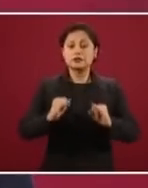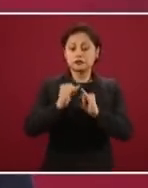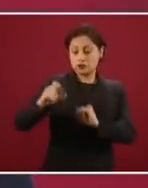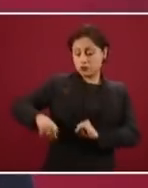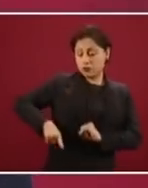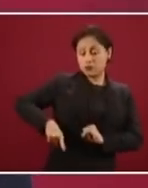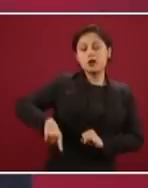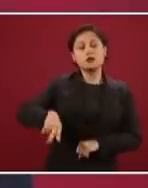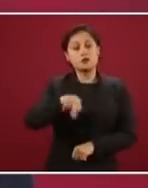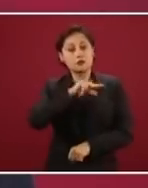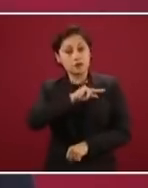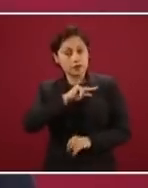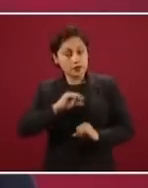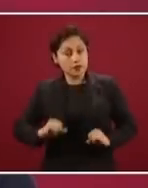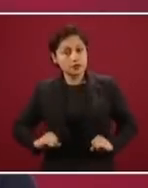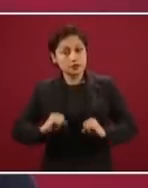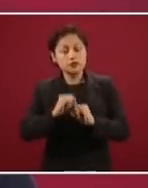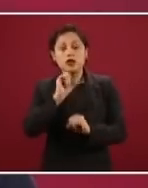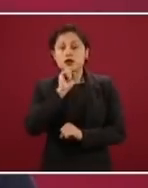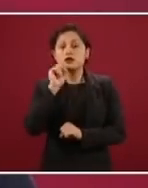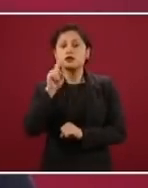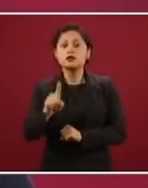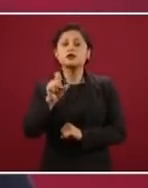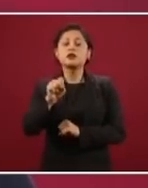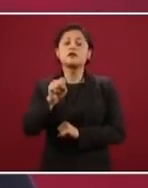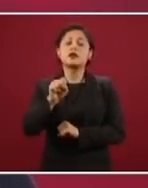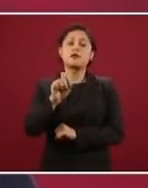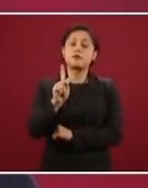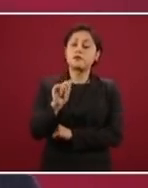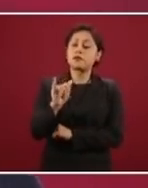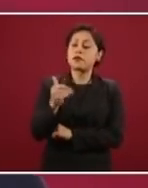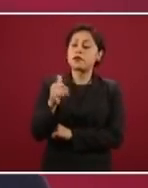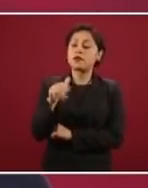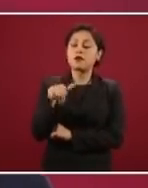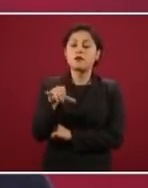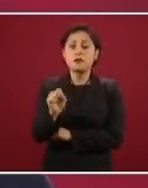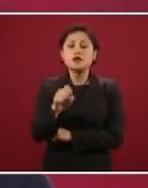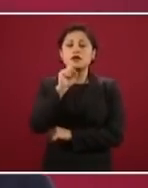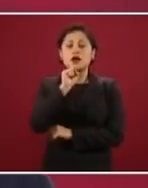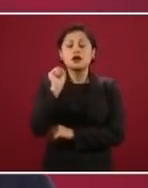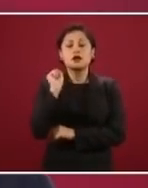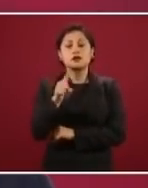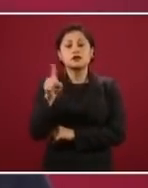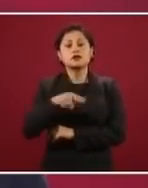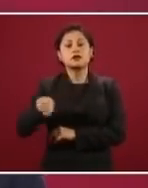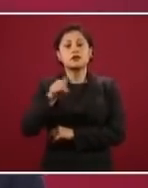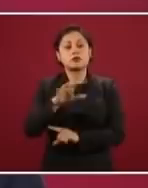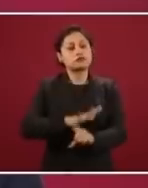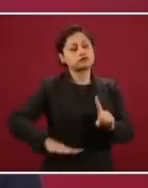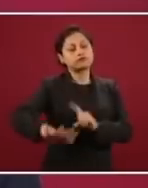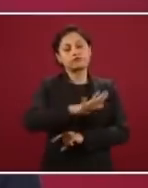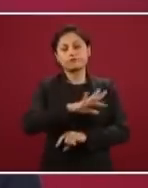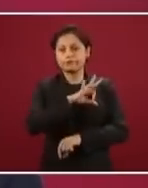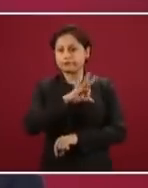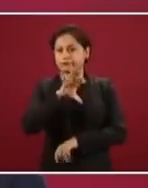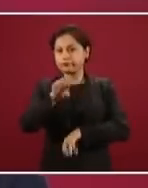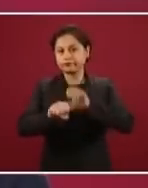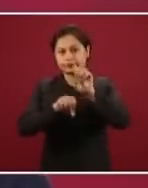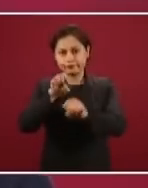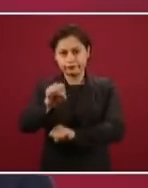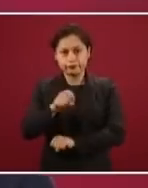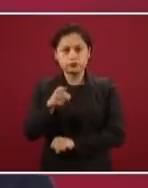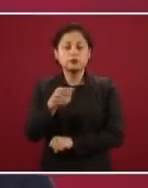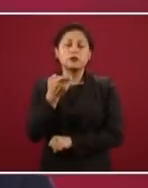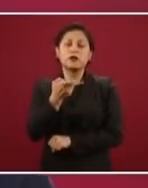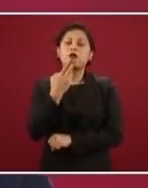privadas incluyendo pequeñas y medianas empresas así como la sociedad mexicana en general creemos que un